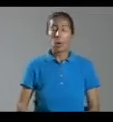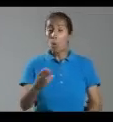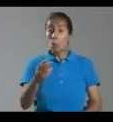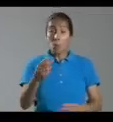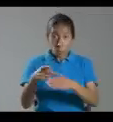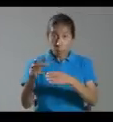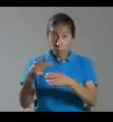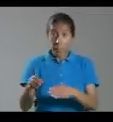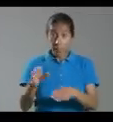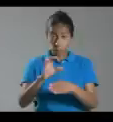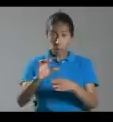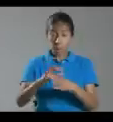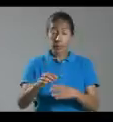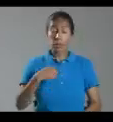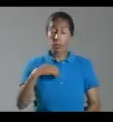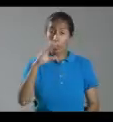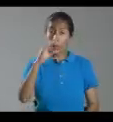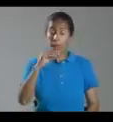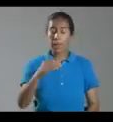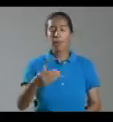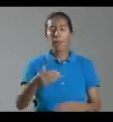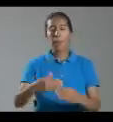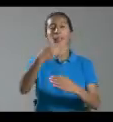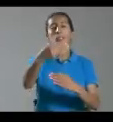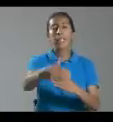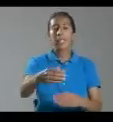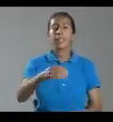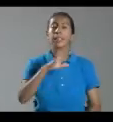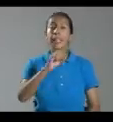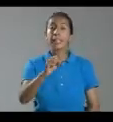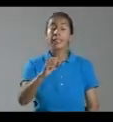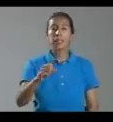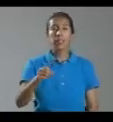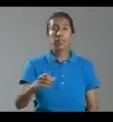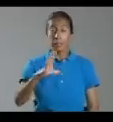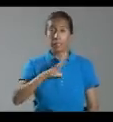adelante, es tener entendimiento.